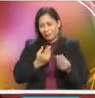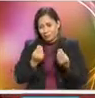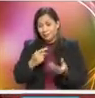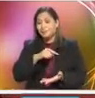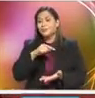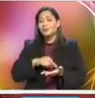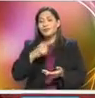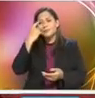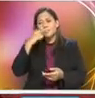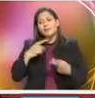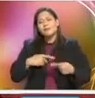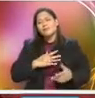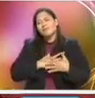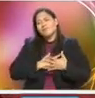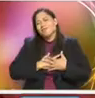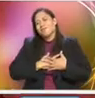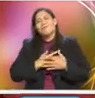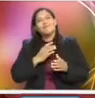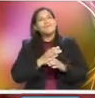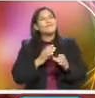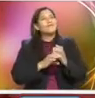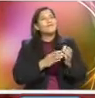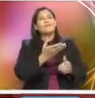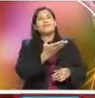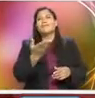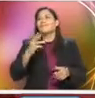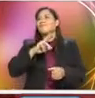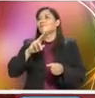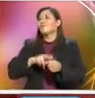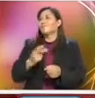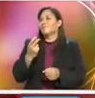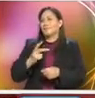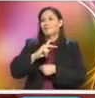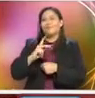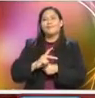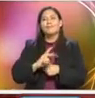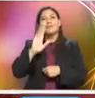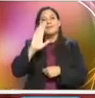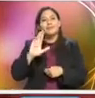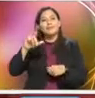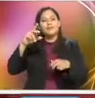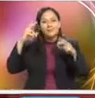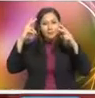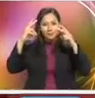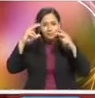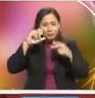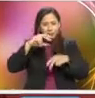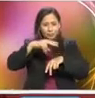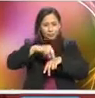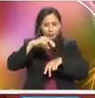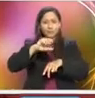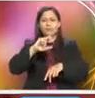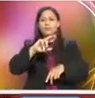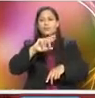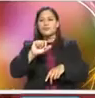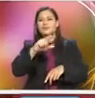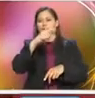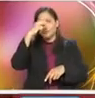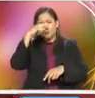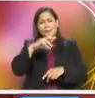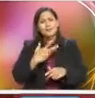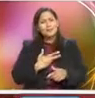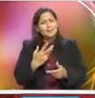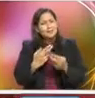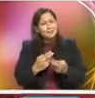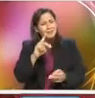realmente para el amante de las bellezas naturales de este país. Es una región que parece la Suiza de México, ¿no? Es una cantidad de agua,